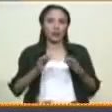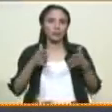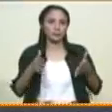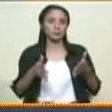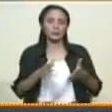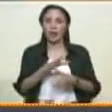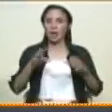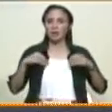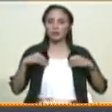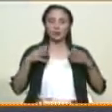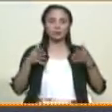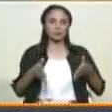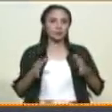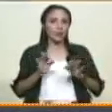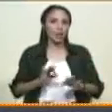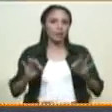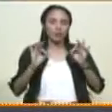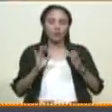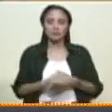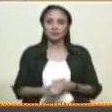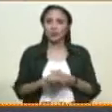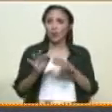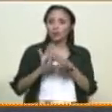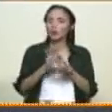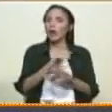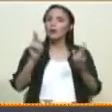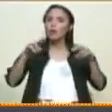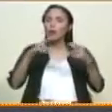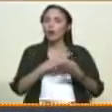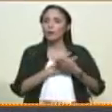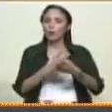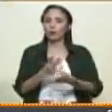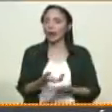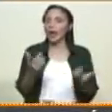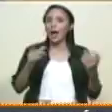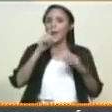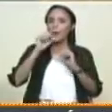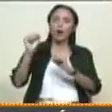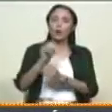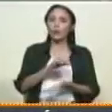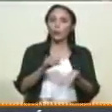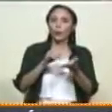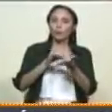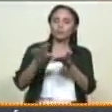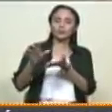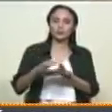abstención. Ninguno de ellos se ofrece voluntario para irse. No, el que se tiene que ir es Nicolás, que lo ha derrotado